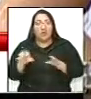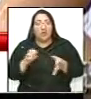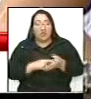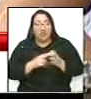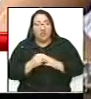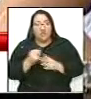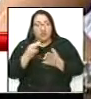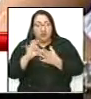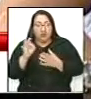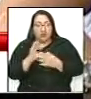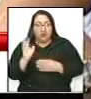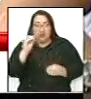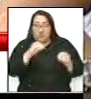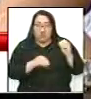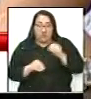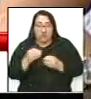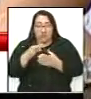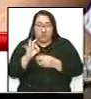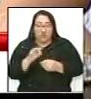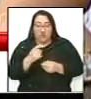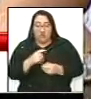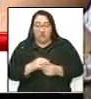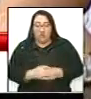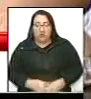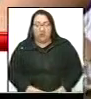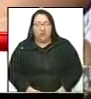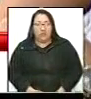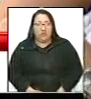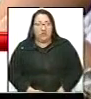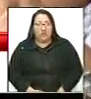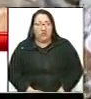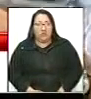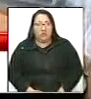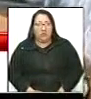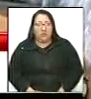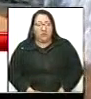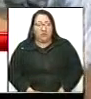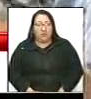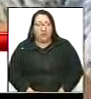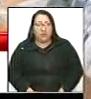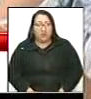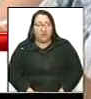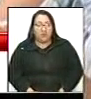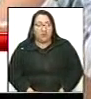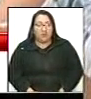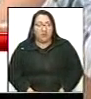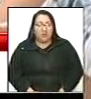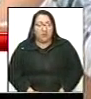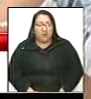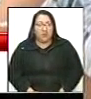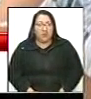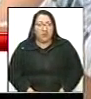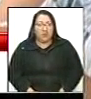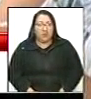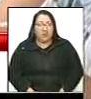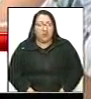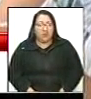las notas adulteradas y ratificación cuestionable, a la Secretaría Técnica, presidente, a través